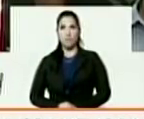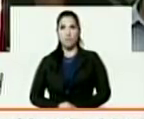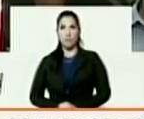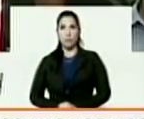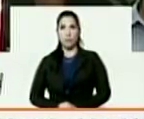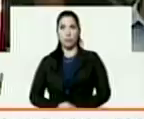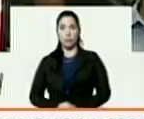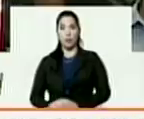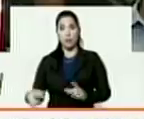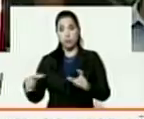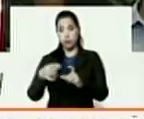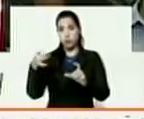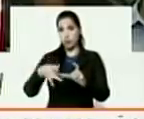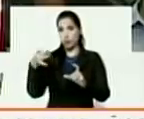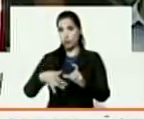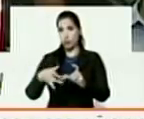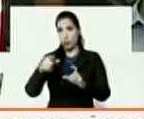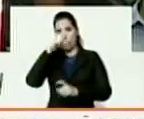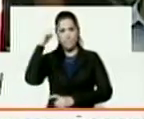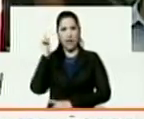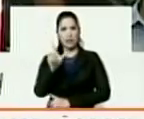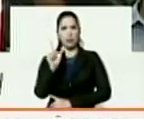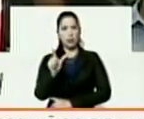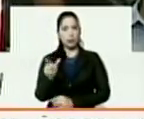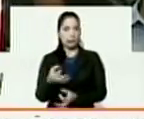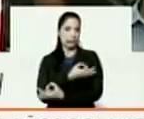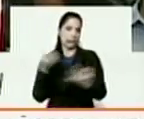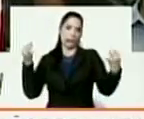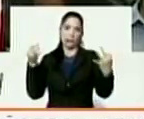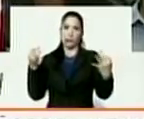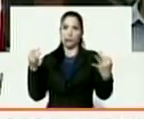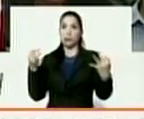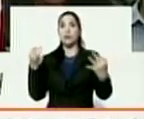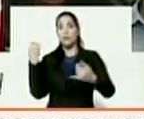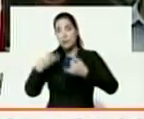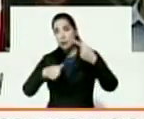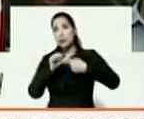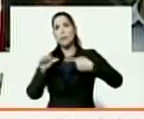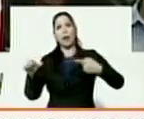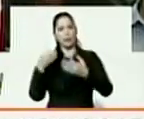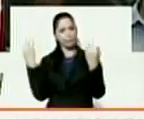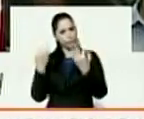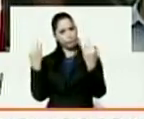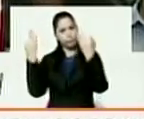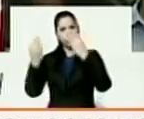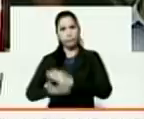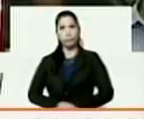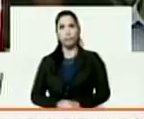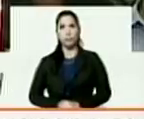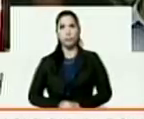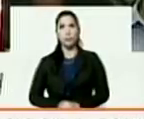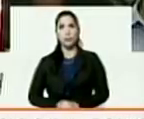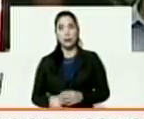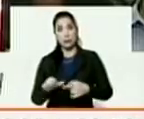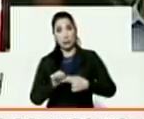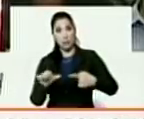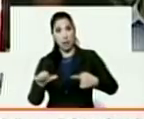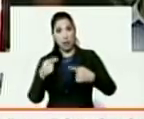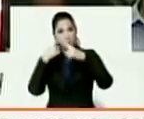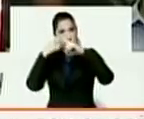carnetización del partido extraordinarias jornadas este fin de semana extraordinaria esta semana alcanzamos la